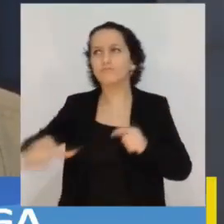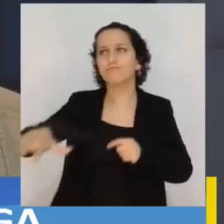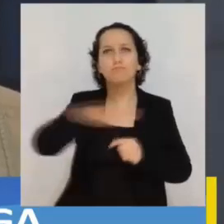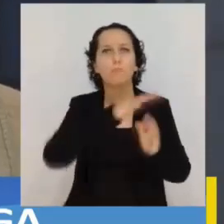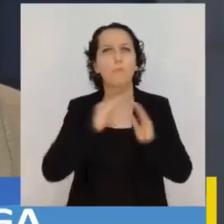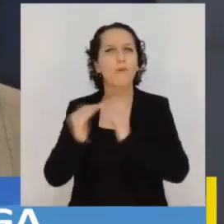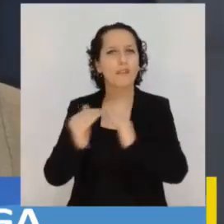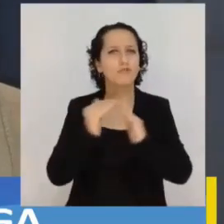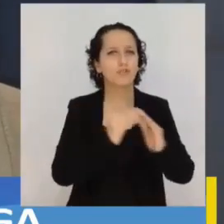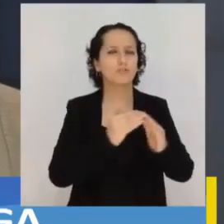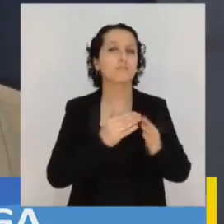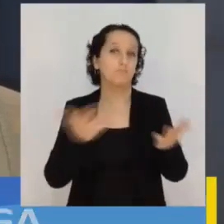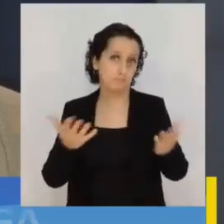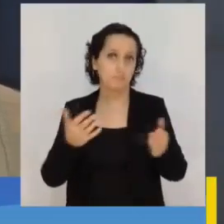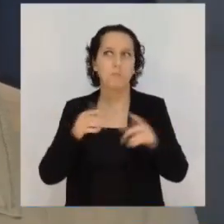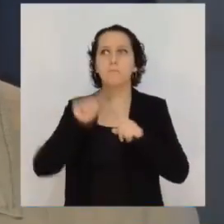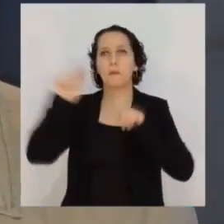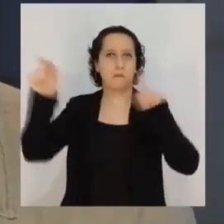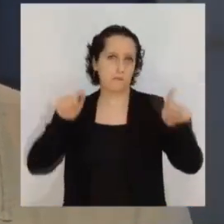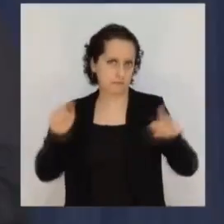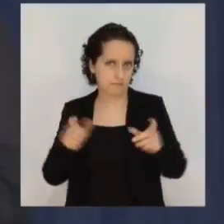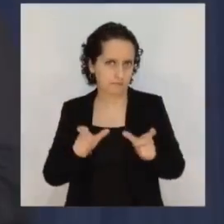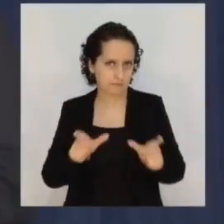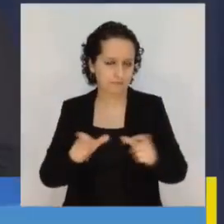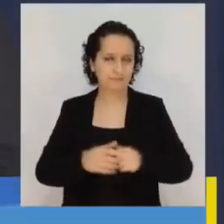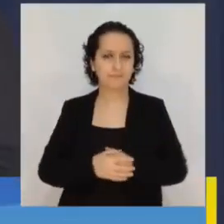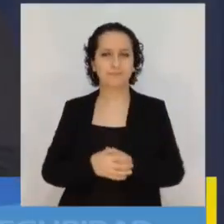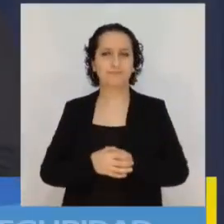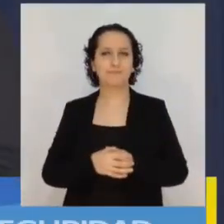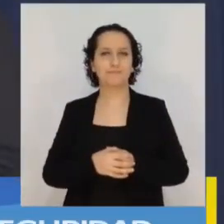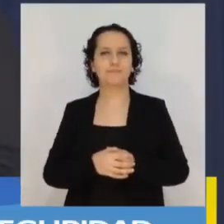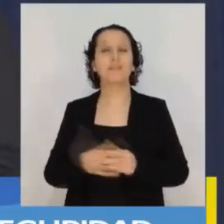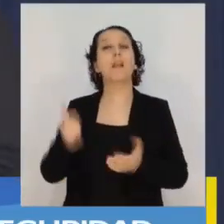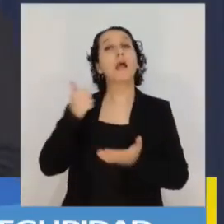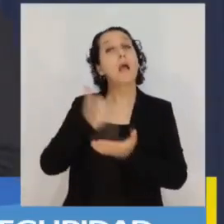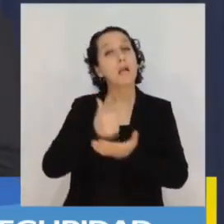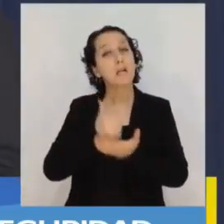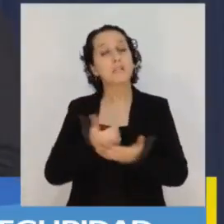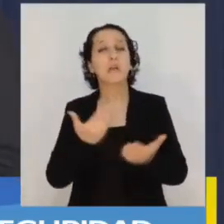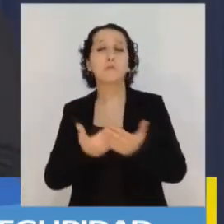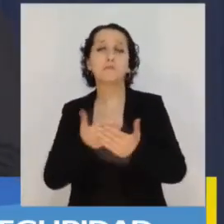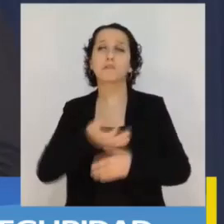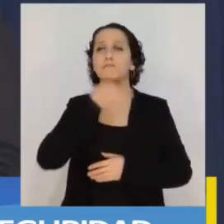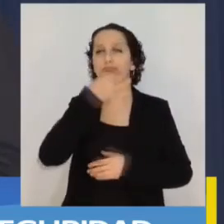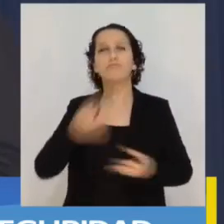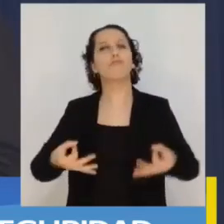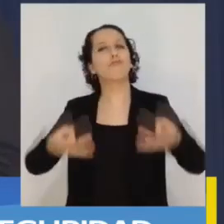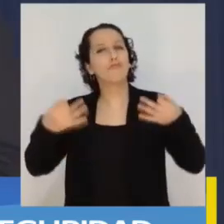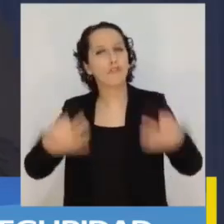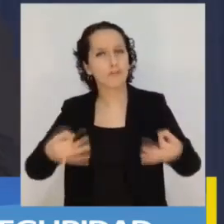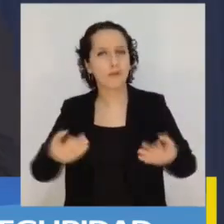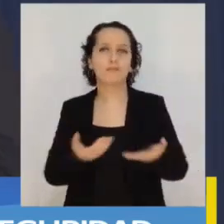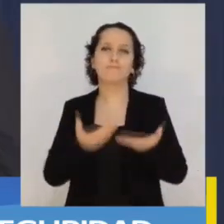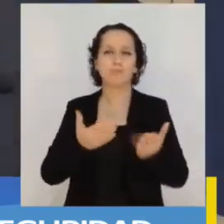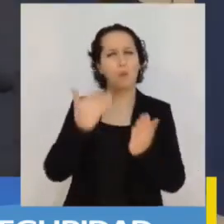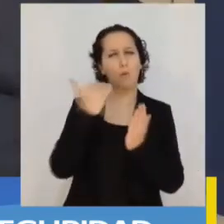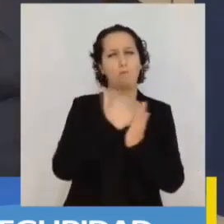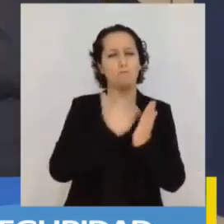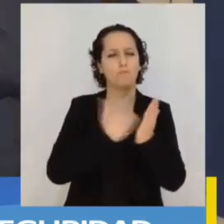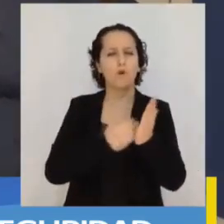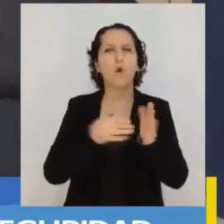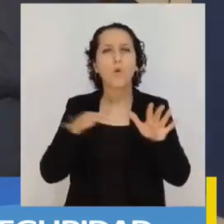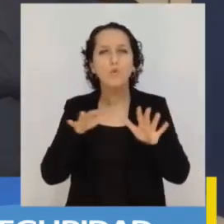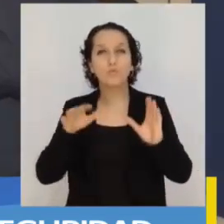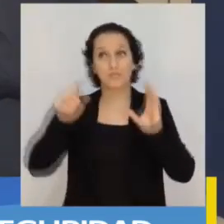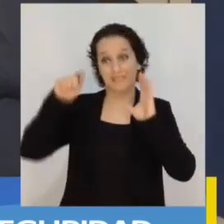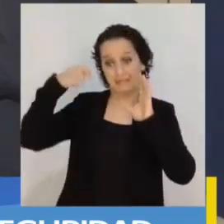nuestra población y nuestros alrededores también. El jefe comunal aprovechó la instancia para hacer entrega formal a los vecinos de un protocolo de uso